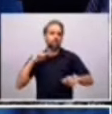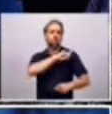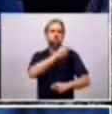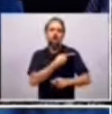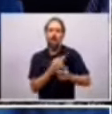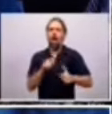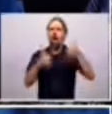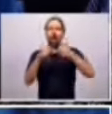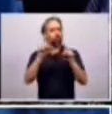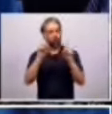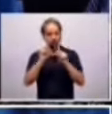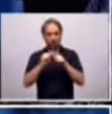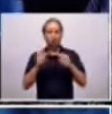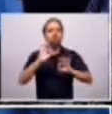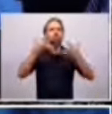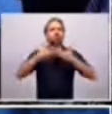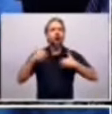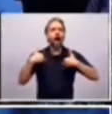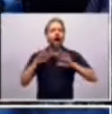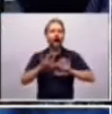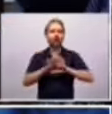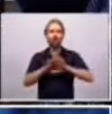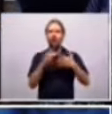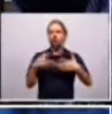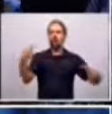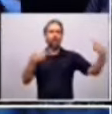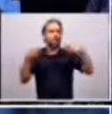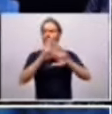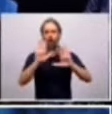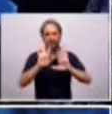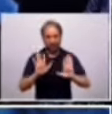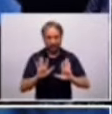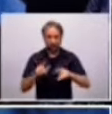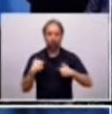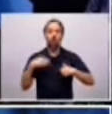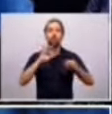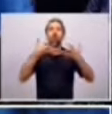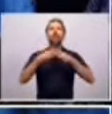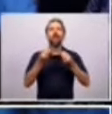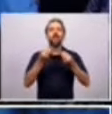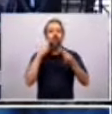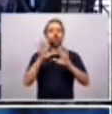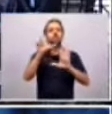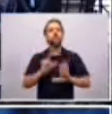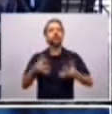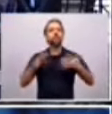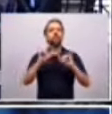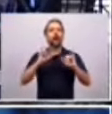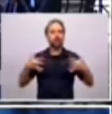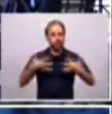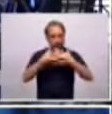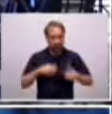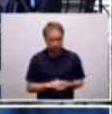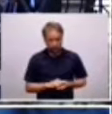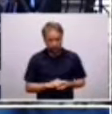a los dirigentes. Diputados y senadores que van a votar. Sí, claro, ¿no? Por supuesto. Entonces, insisto, digo, que sacaron un comunicado conjunto, pero más allá, hoy en la plaza. Vale.